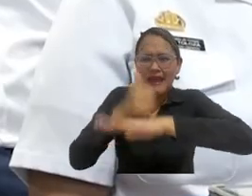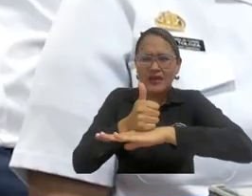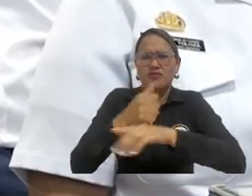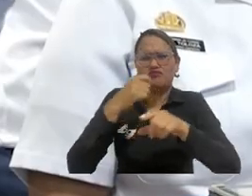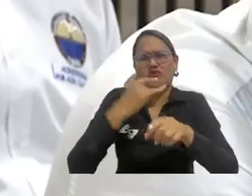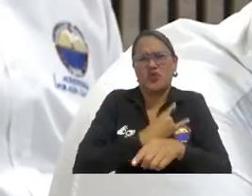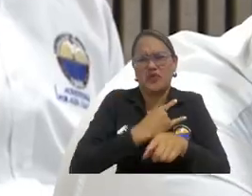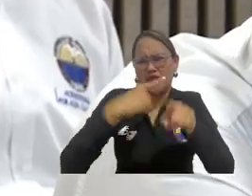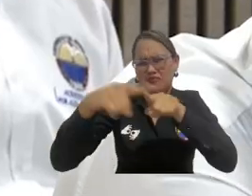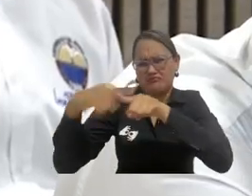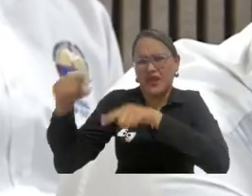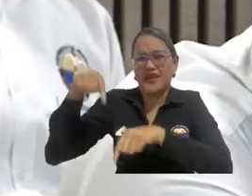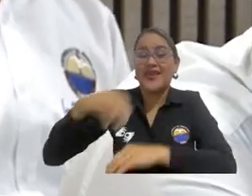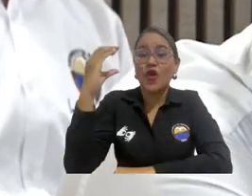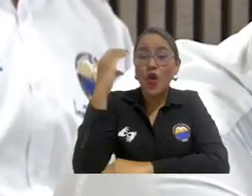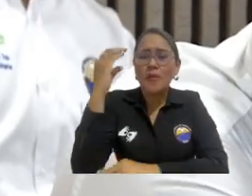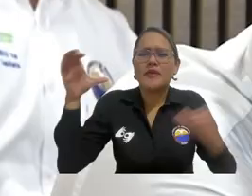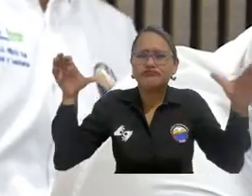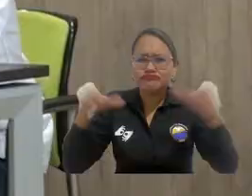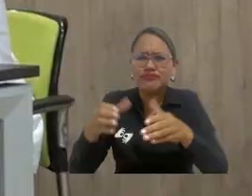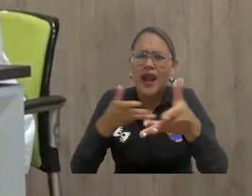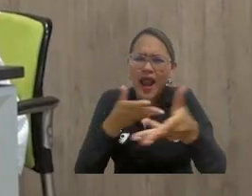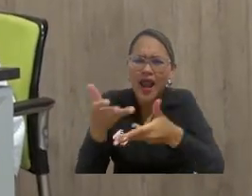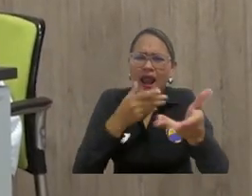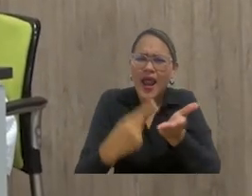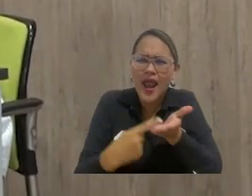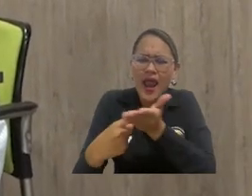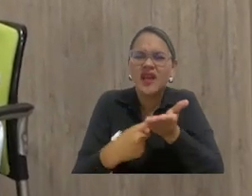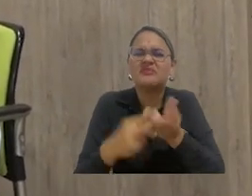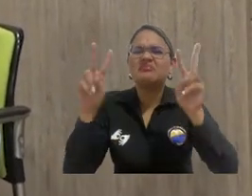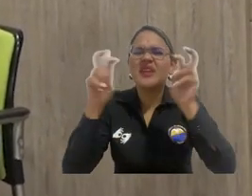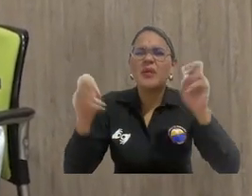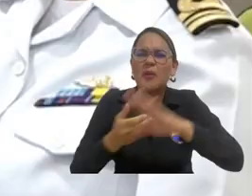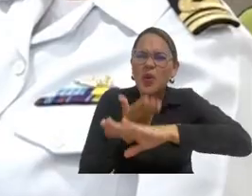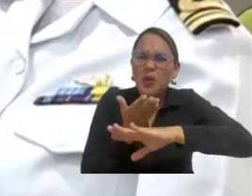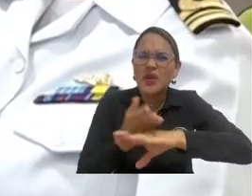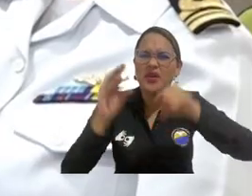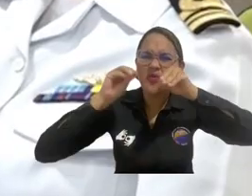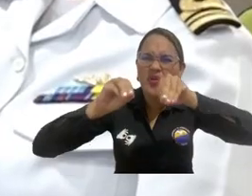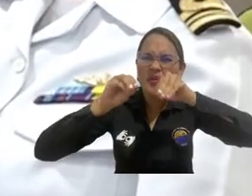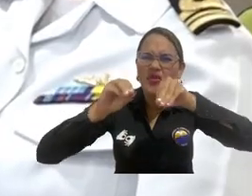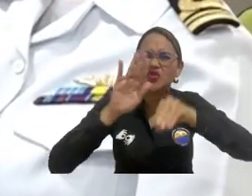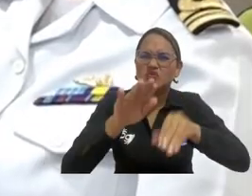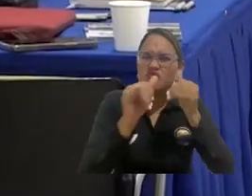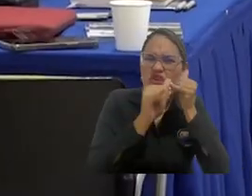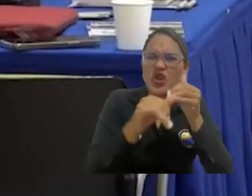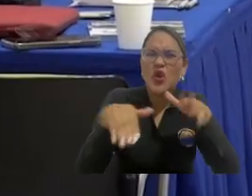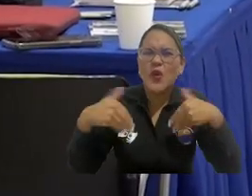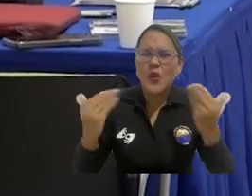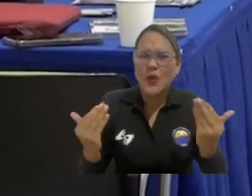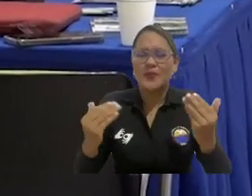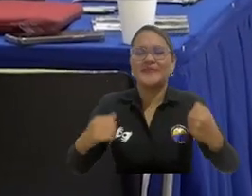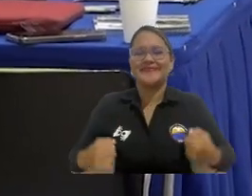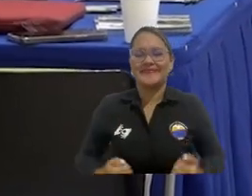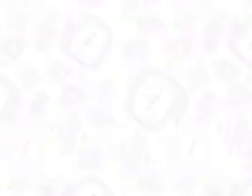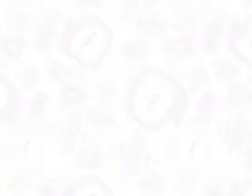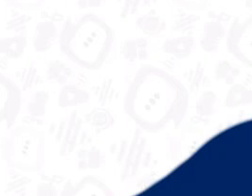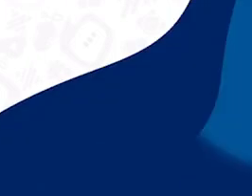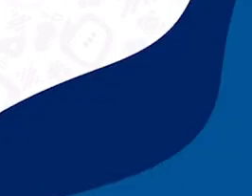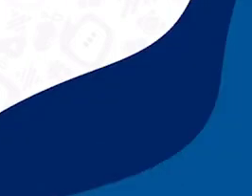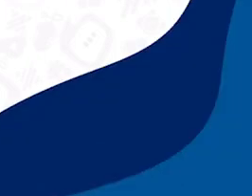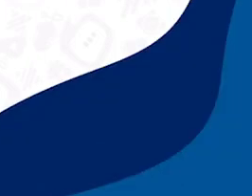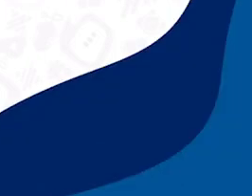decanos de diferentes universidades del país disertaron sobre propuestas relacionadas con la formación en esa área del conocimiento.